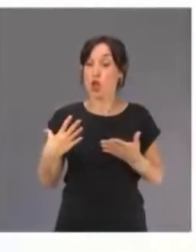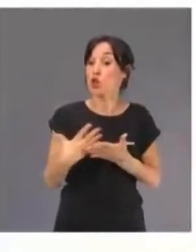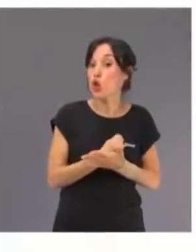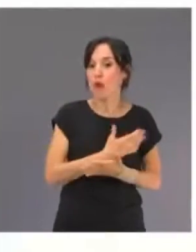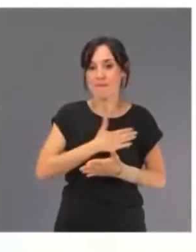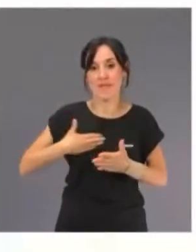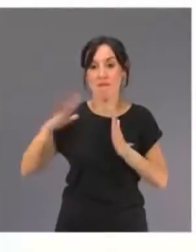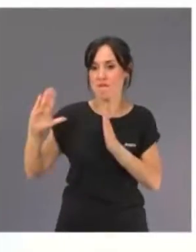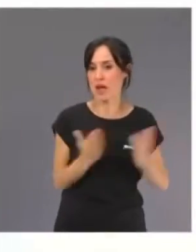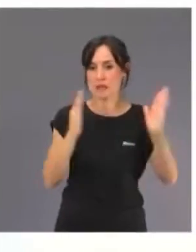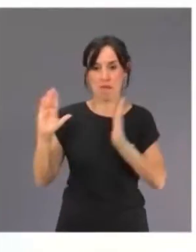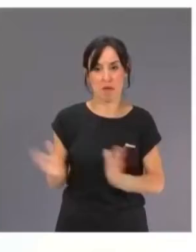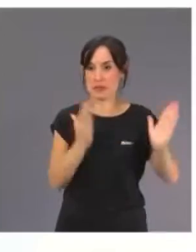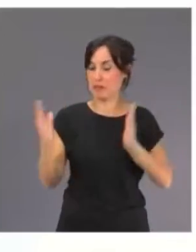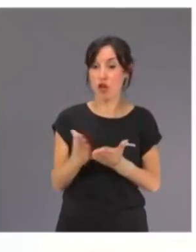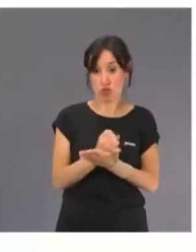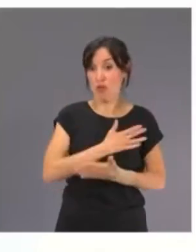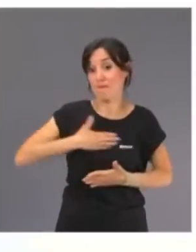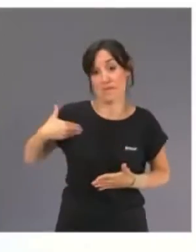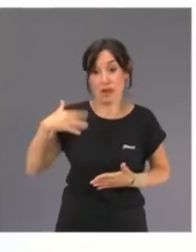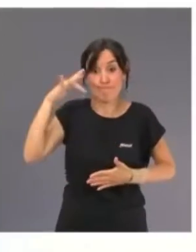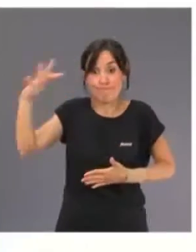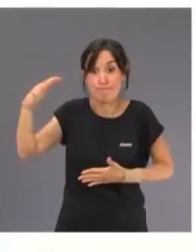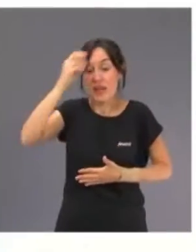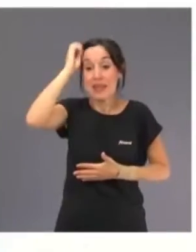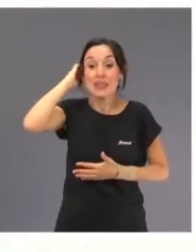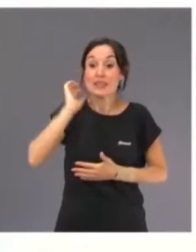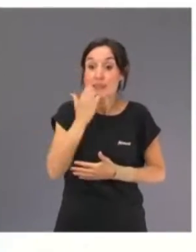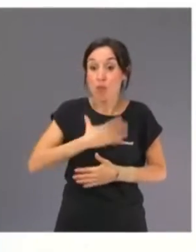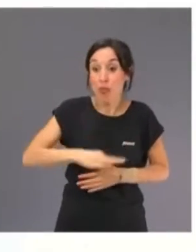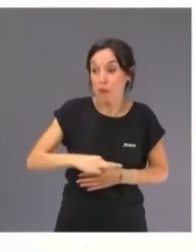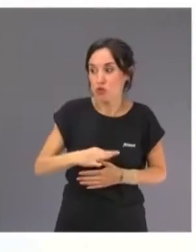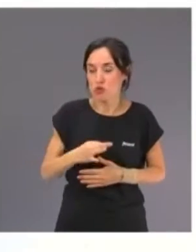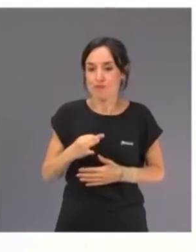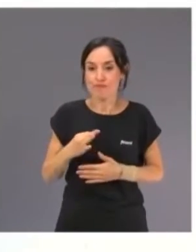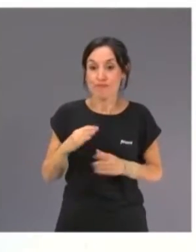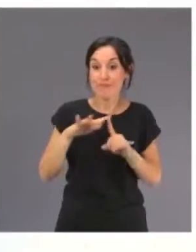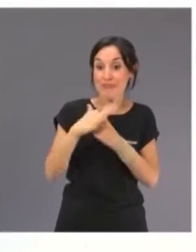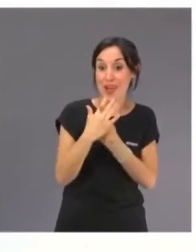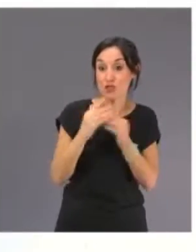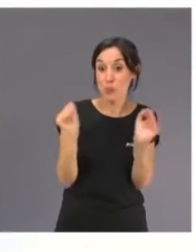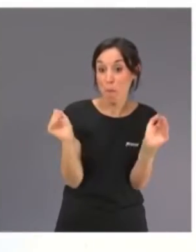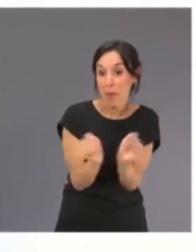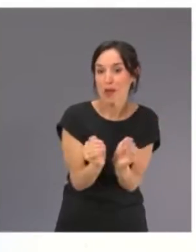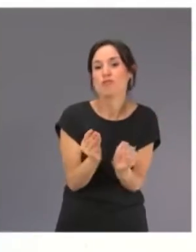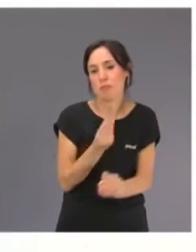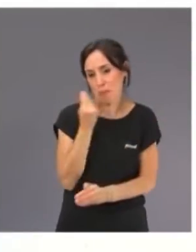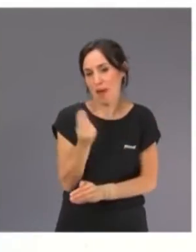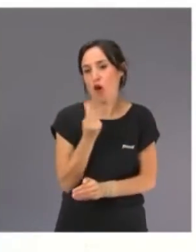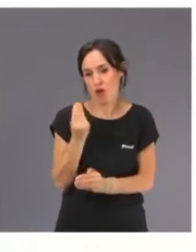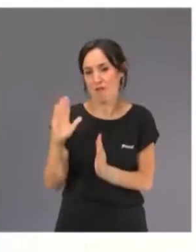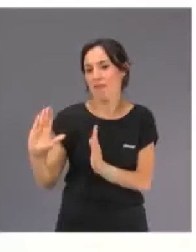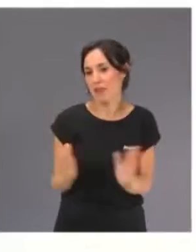las distintas fases, todos. Y si podemos estar con menos casos, pues muchísimo